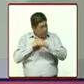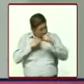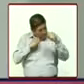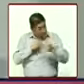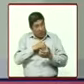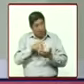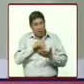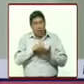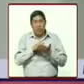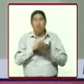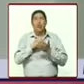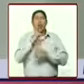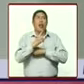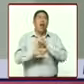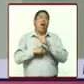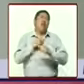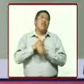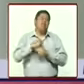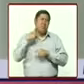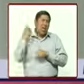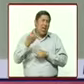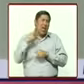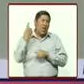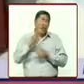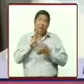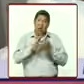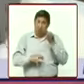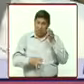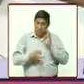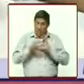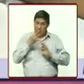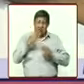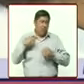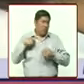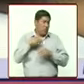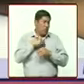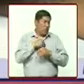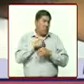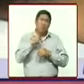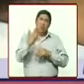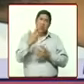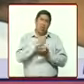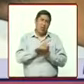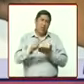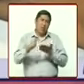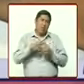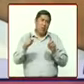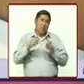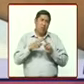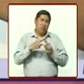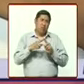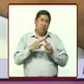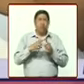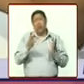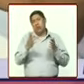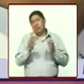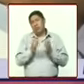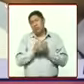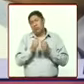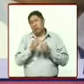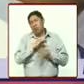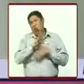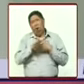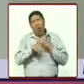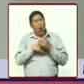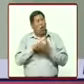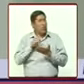la campaña anual que siempre la hacemos en estas fechas. Tenemos 3 semanas, pero se prolonga con los tratamientos y